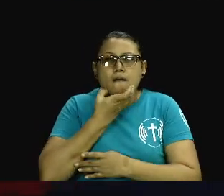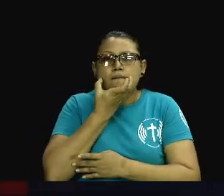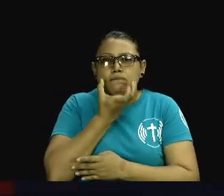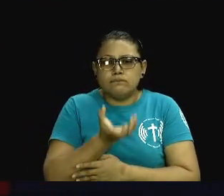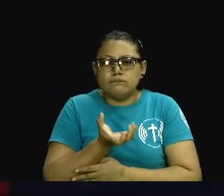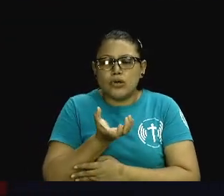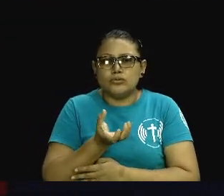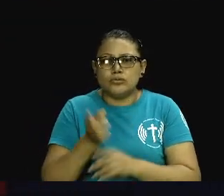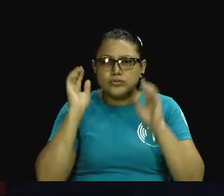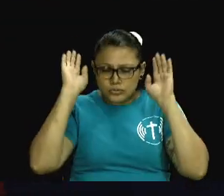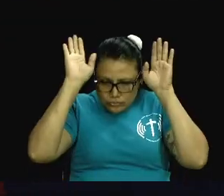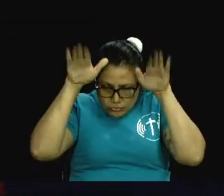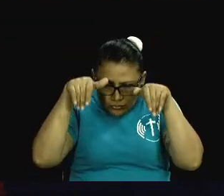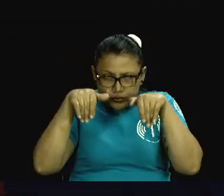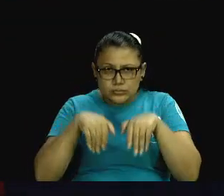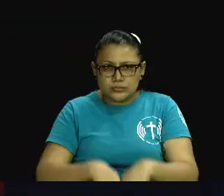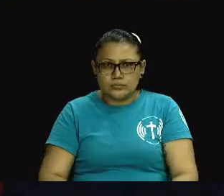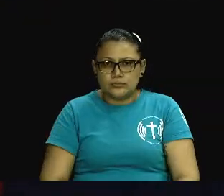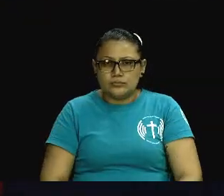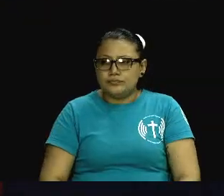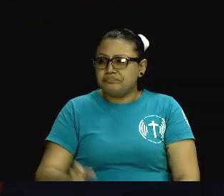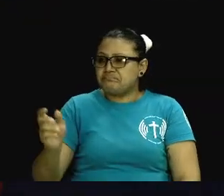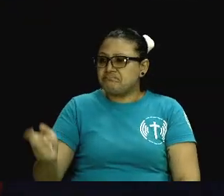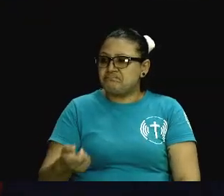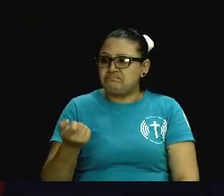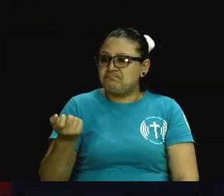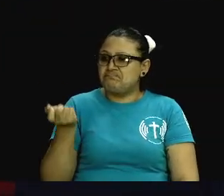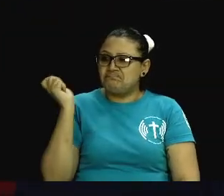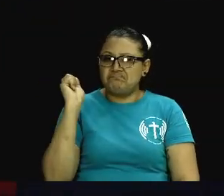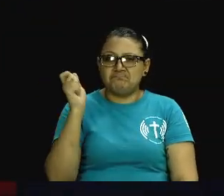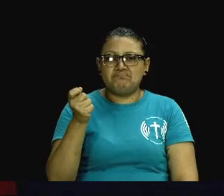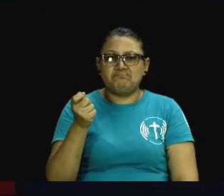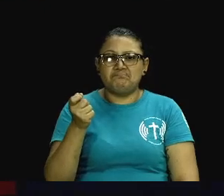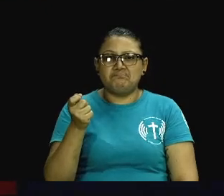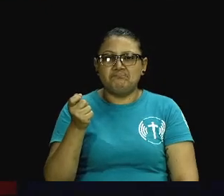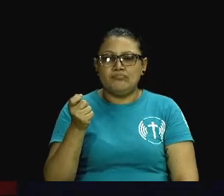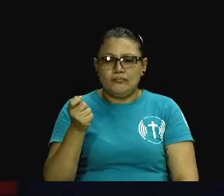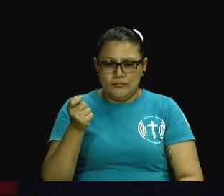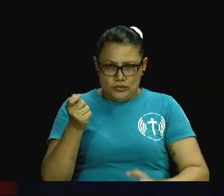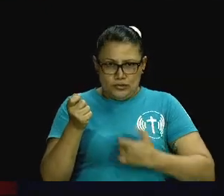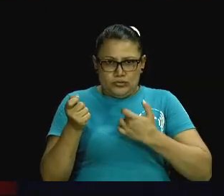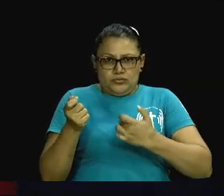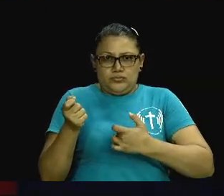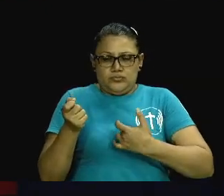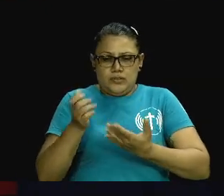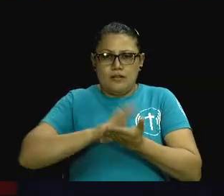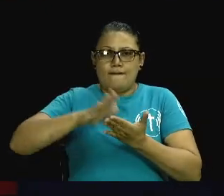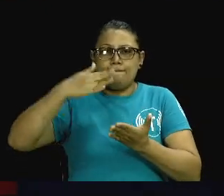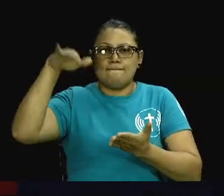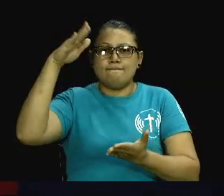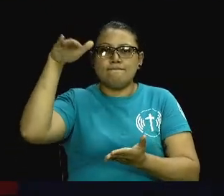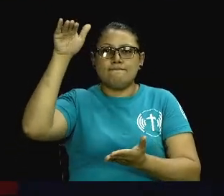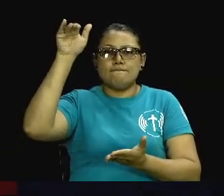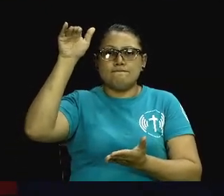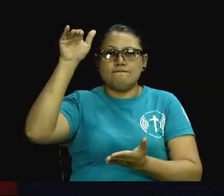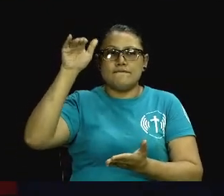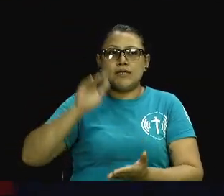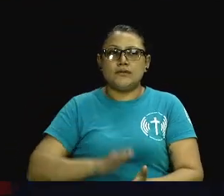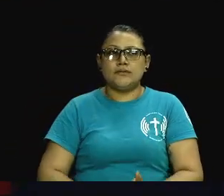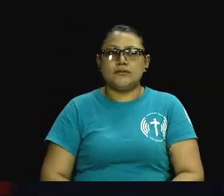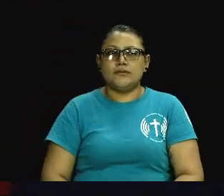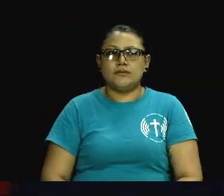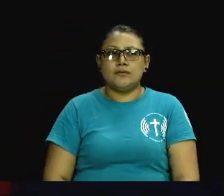la voy a agarrar y con la fuerza cuando el espíritu de dios descendía en él con esa quijada de asno